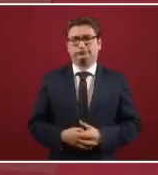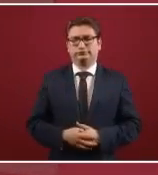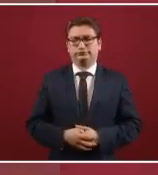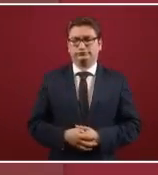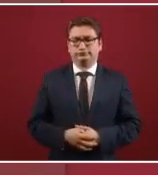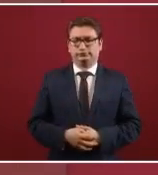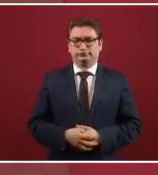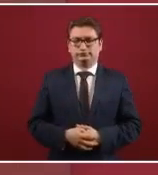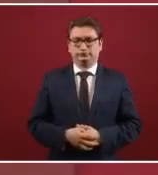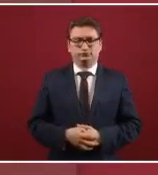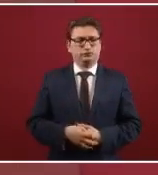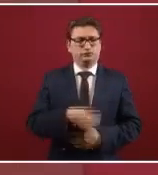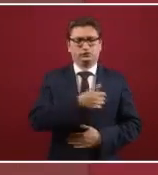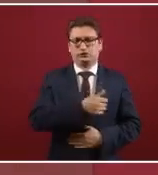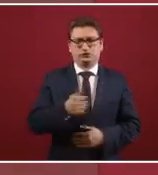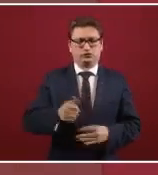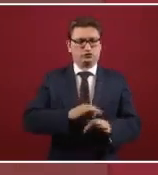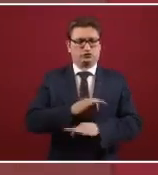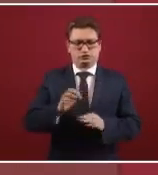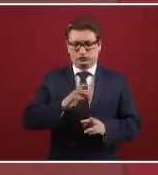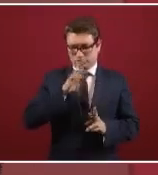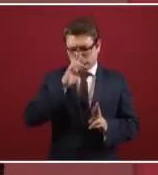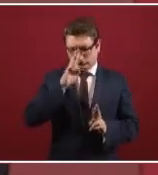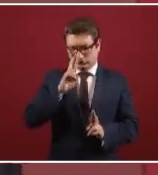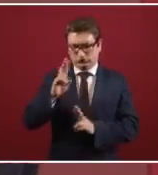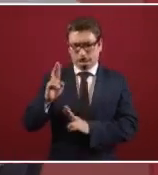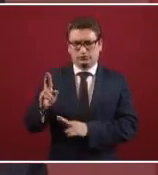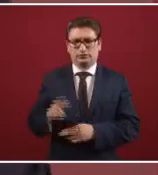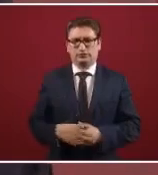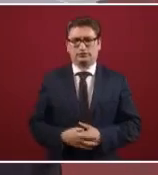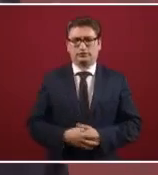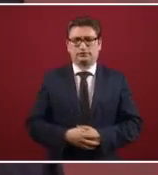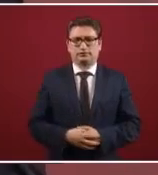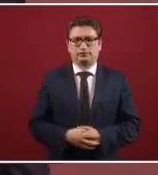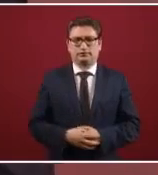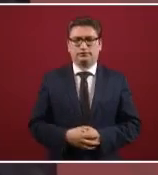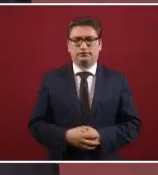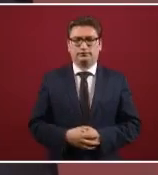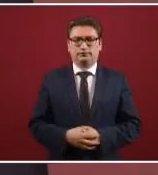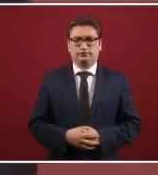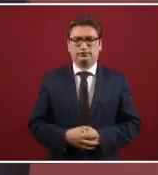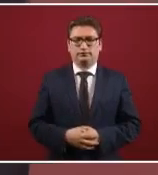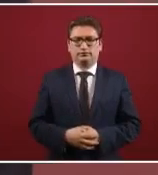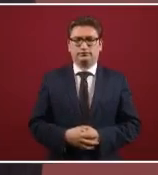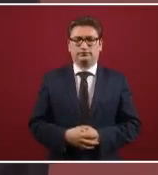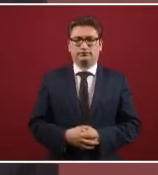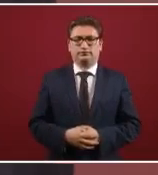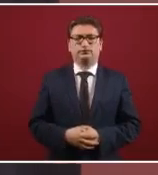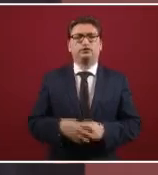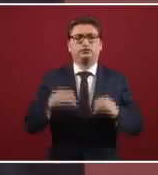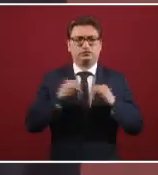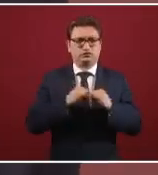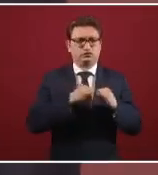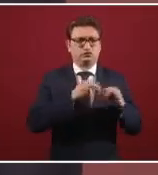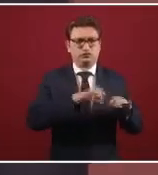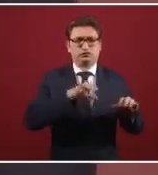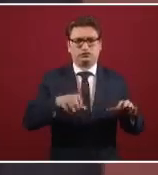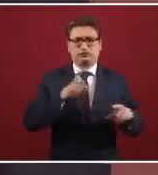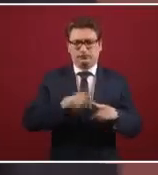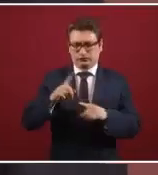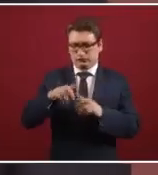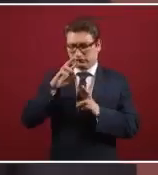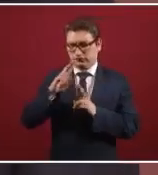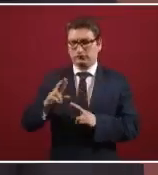y ser respetuosos en este caso de instituciones es que